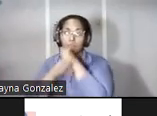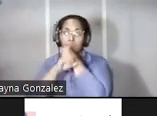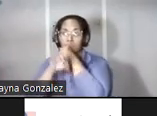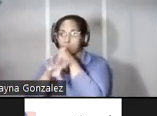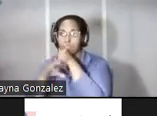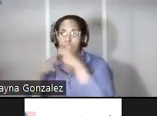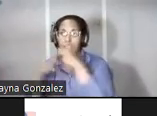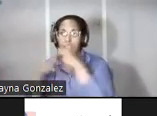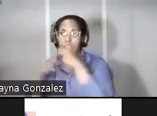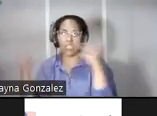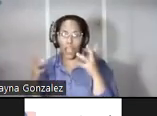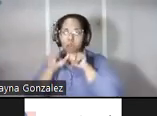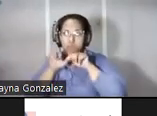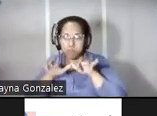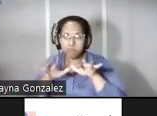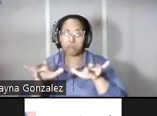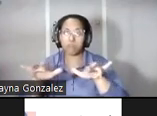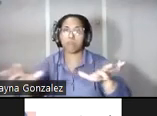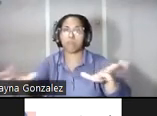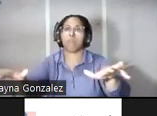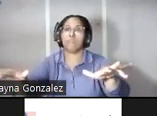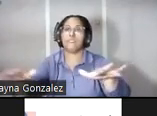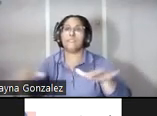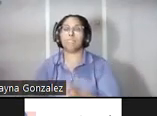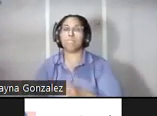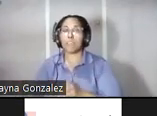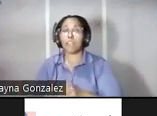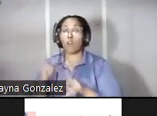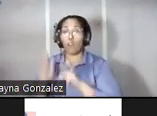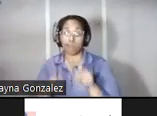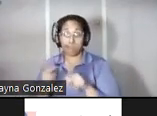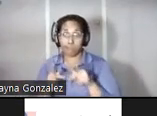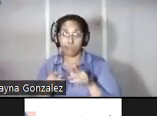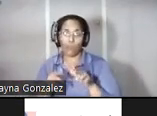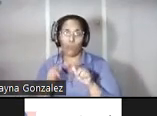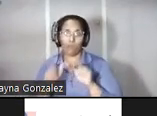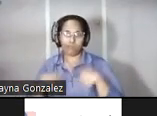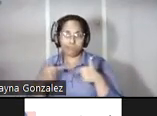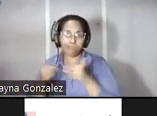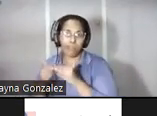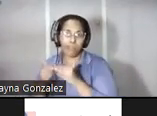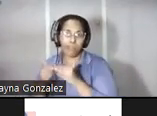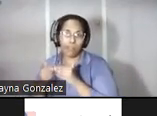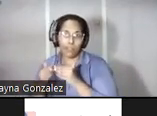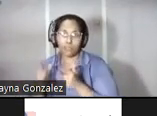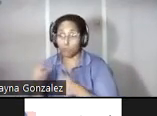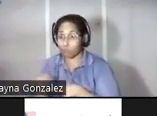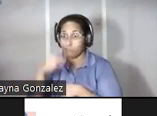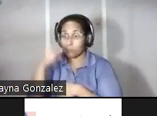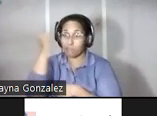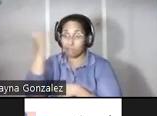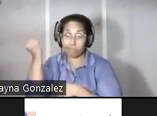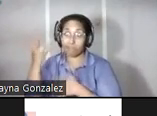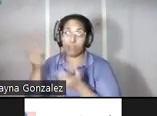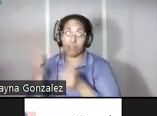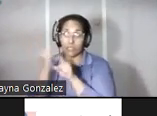prensa que podía propagarse mediante esos íntimos contactos de la vida en el hogar. Así que ya pueden tener una idea